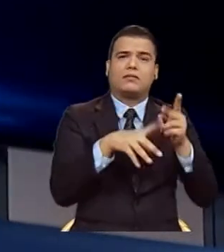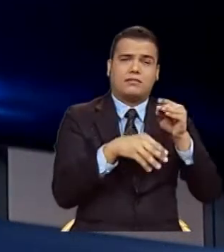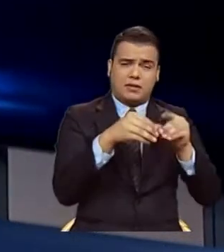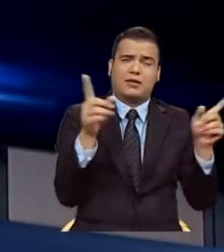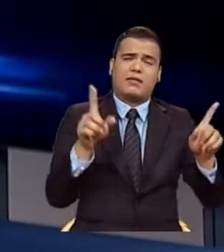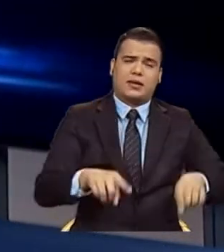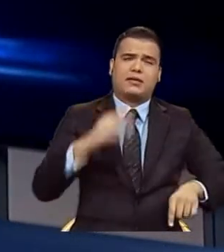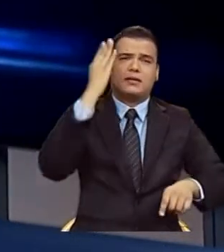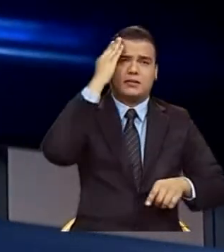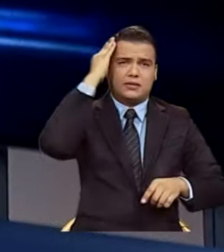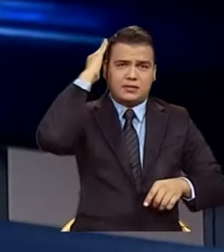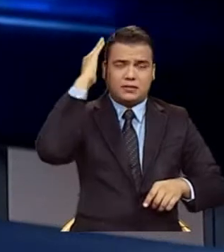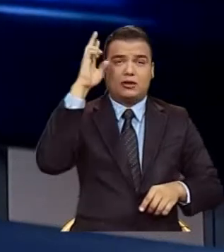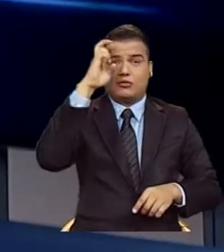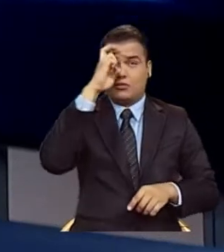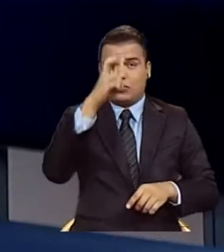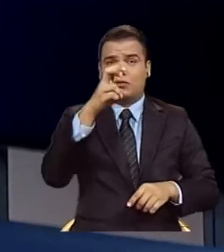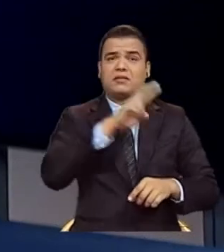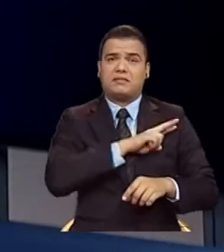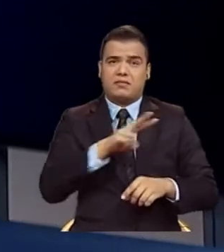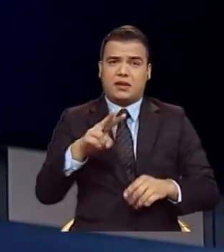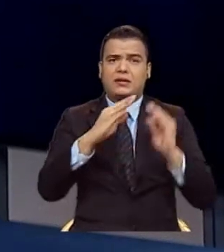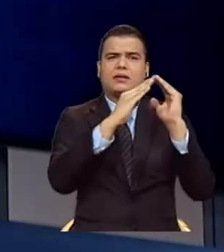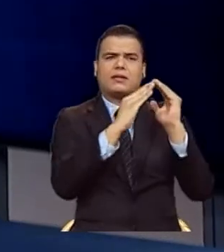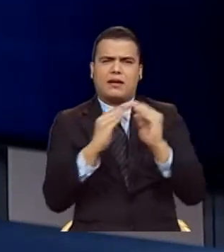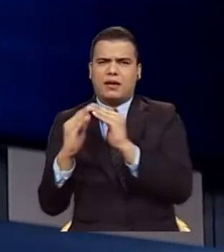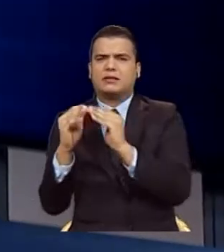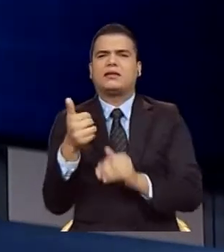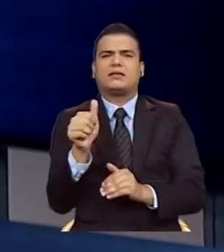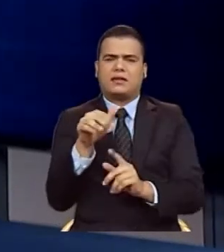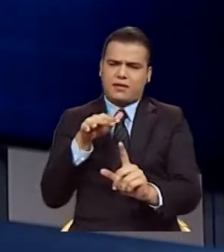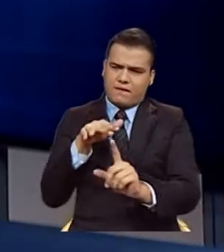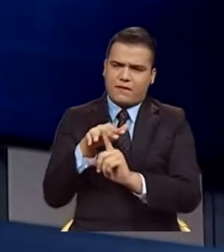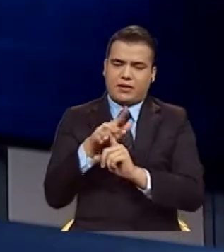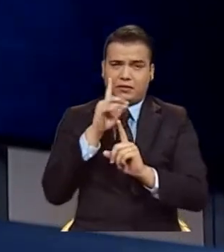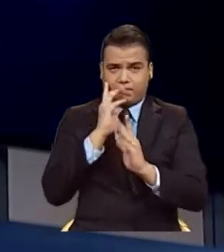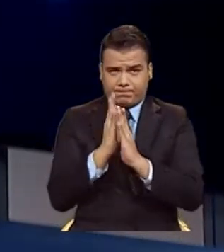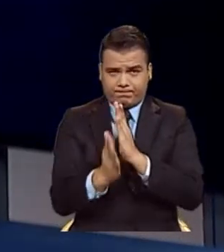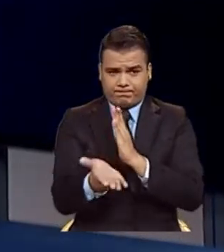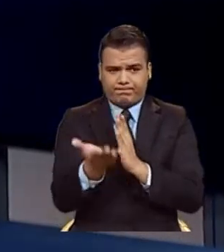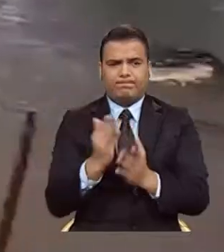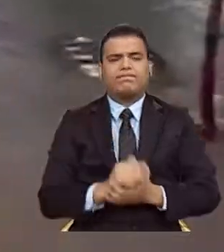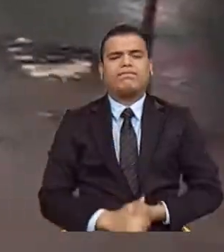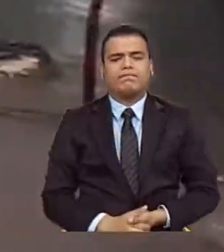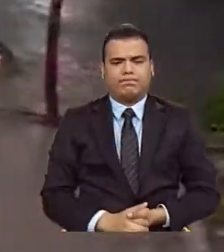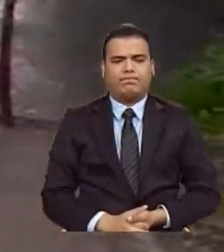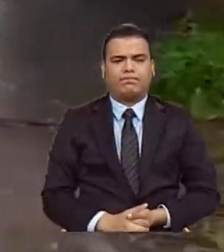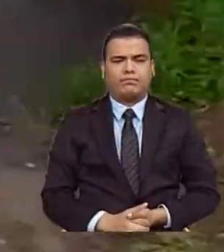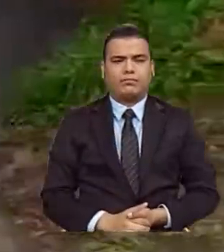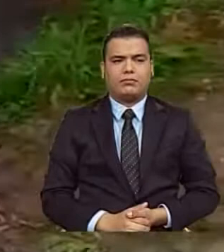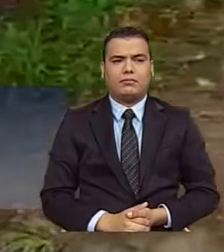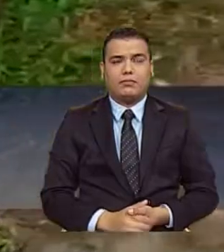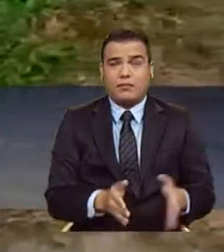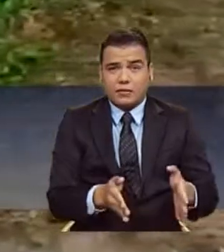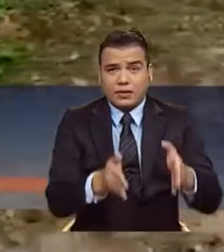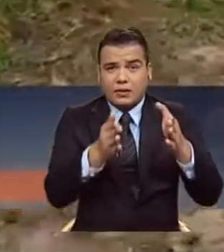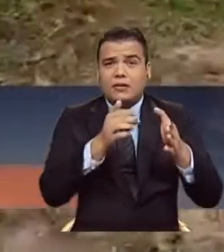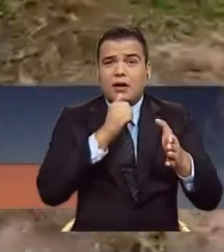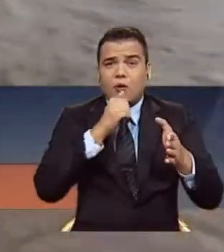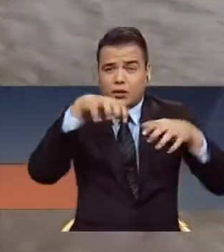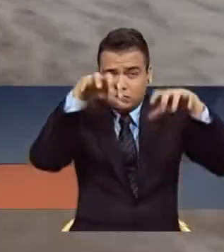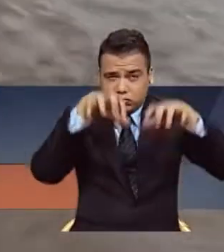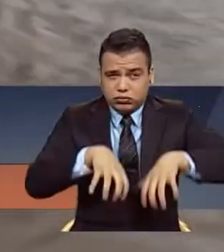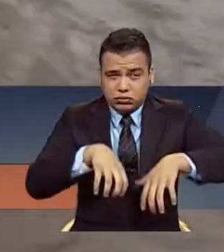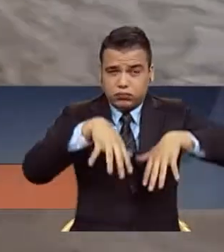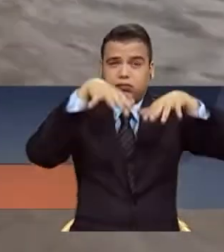del valle, donde 10 viviendas resultaron afectadas, informa Gustavo Andrés González. El desbordamiento de este canal de aguas lluvias